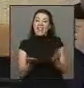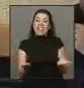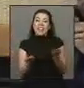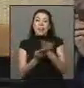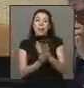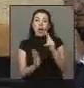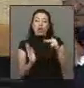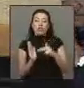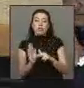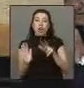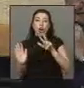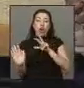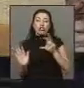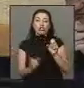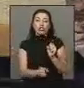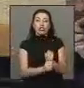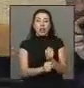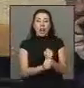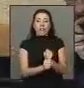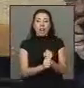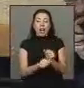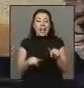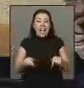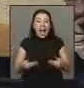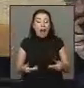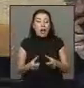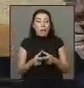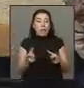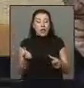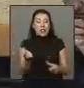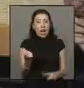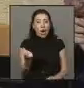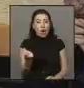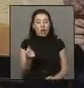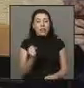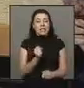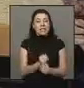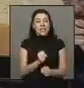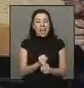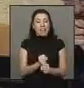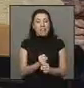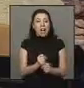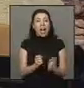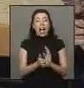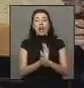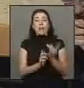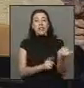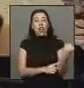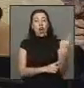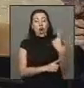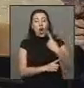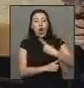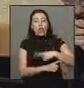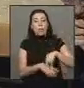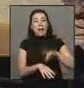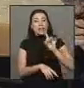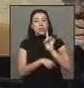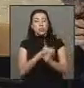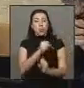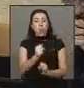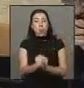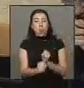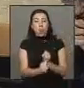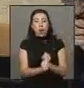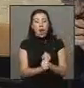de 8.800 trabajadores hoy día a honorarios que trabajan a jornada completa, que llevan más de un